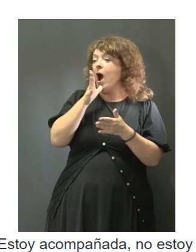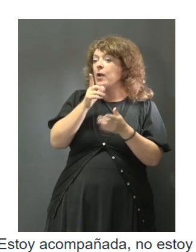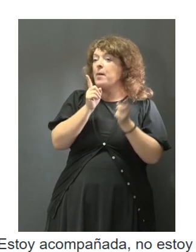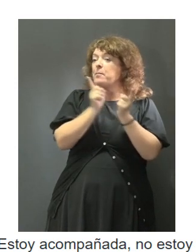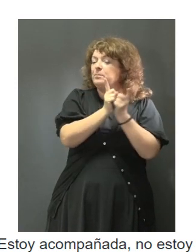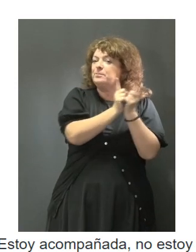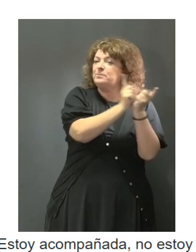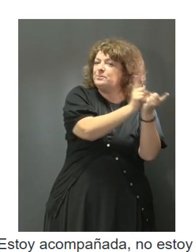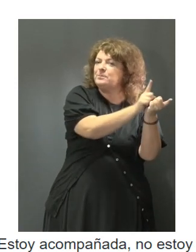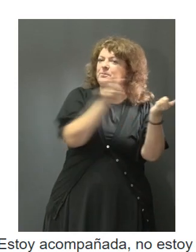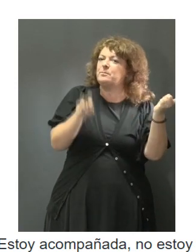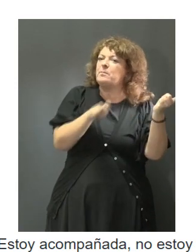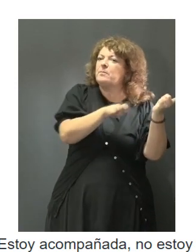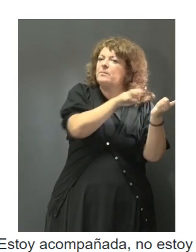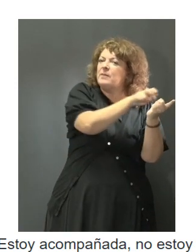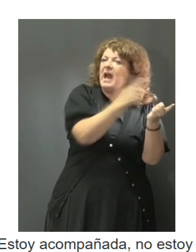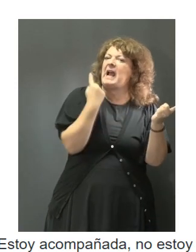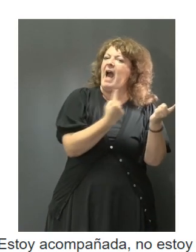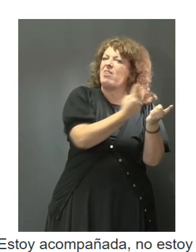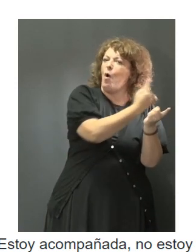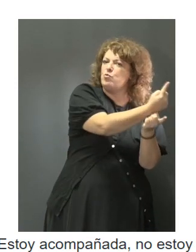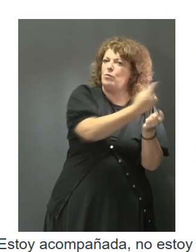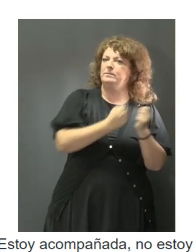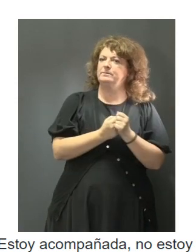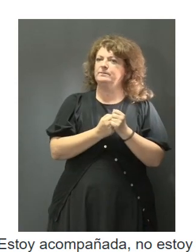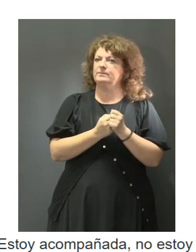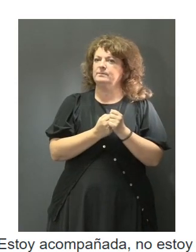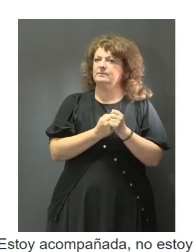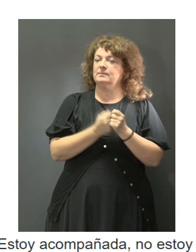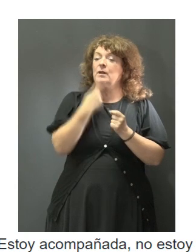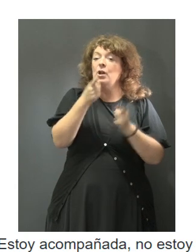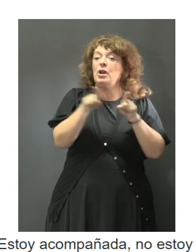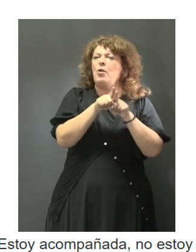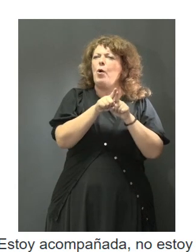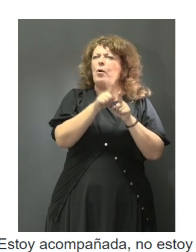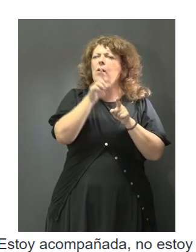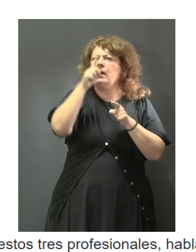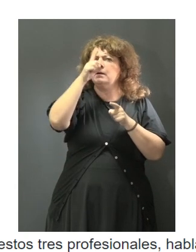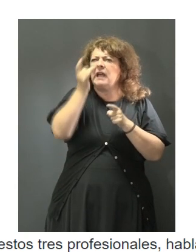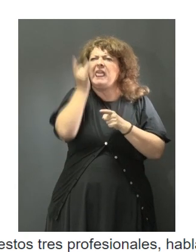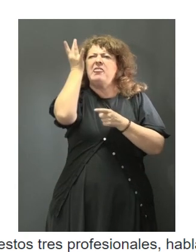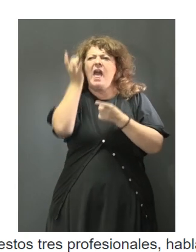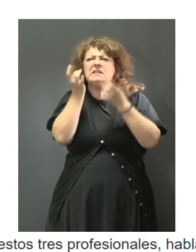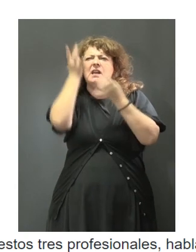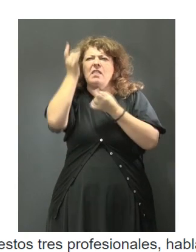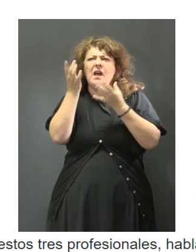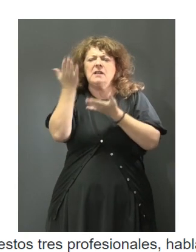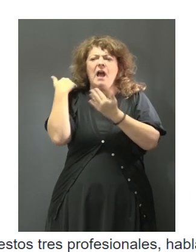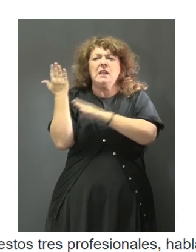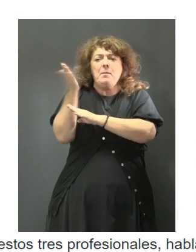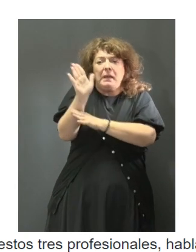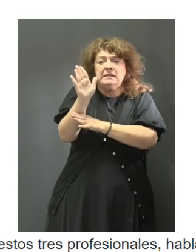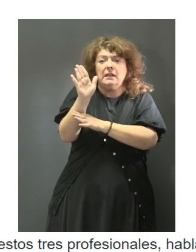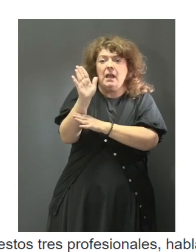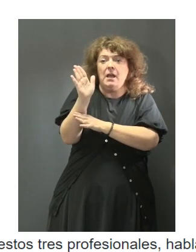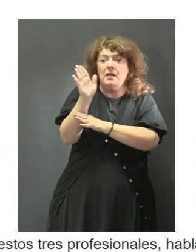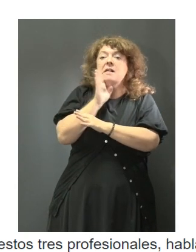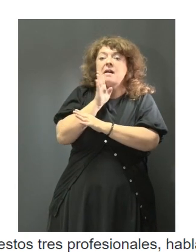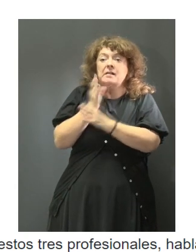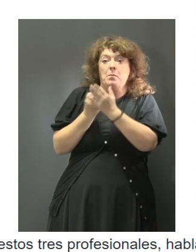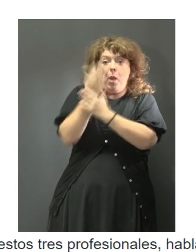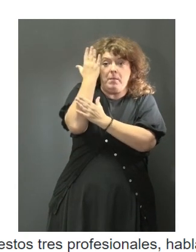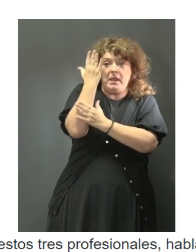breve presentación de cada uno y después a retomar algunas de las ideas que ya se han expuesto en la mesa